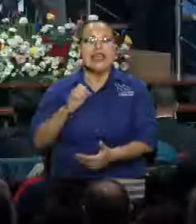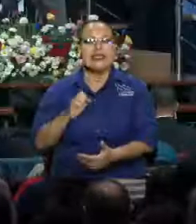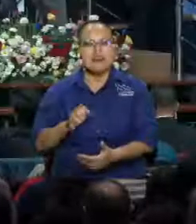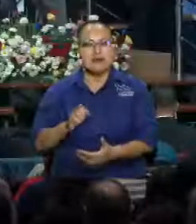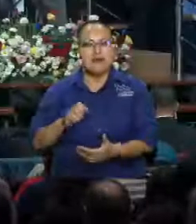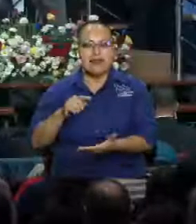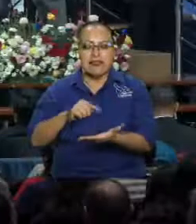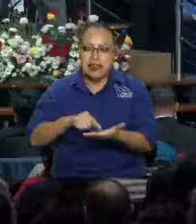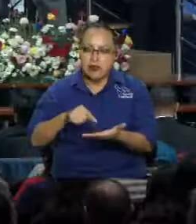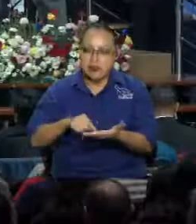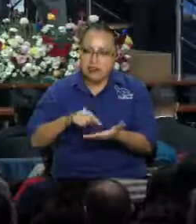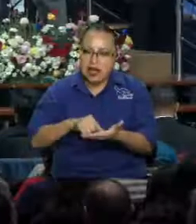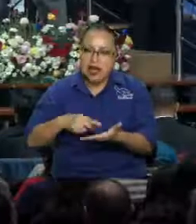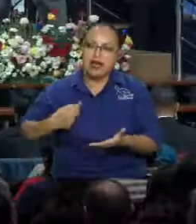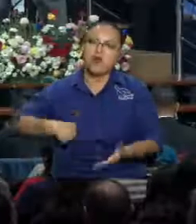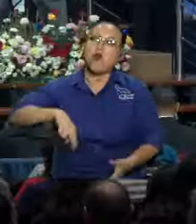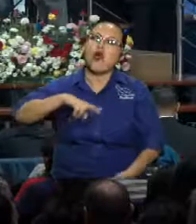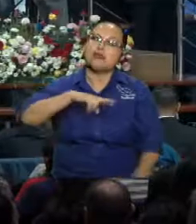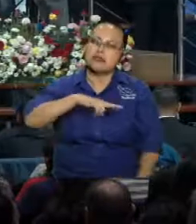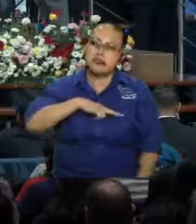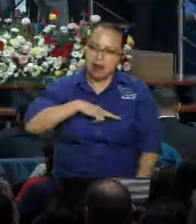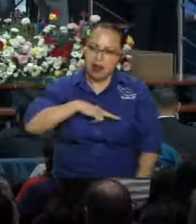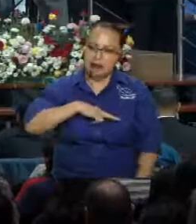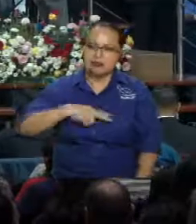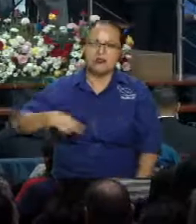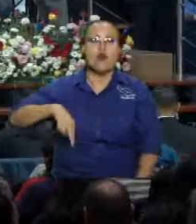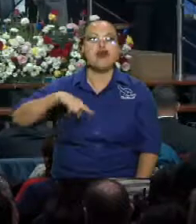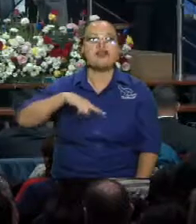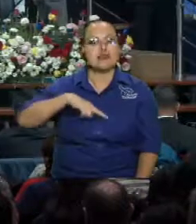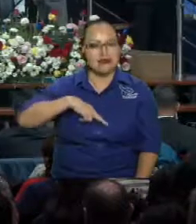nuestra. La gente no lo toma en cuenta.